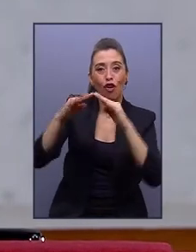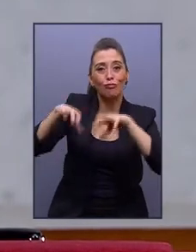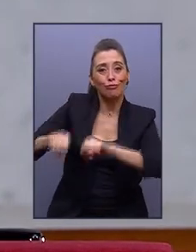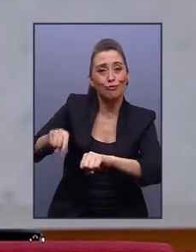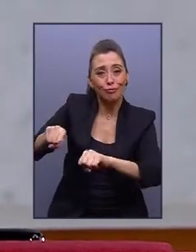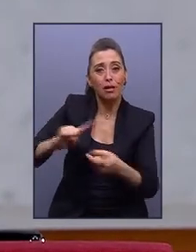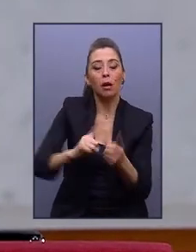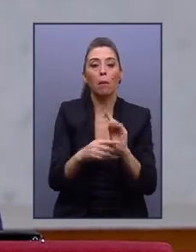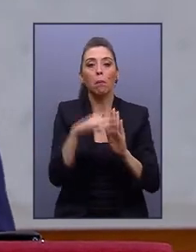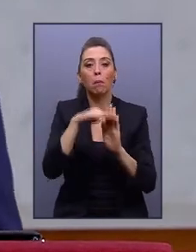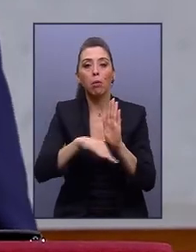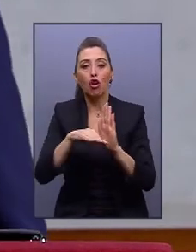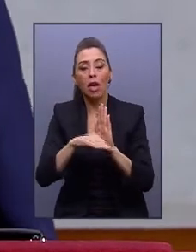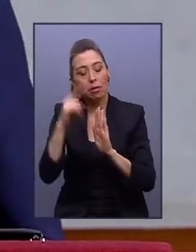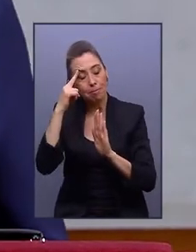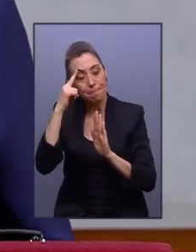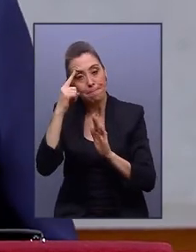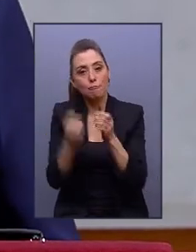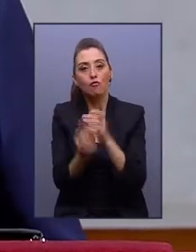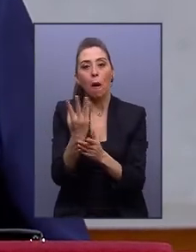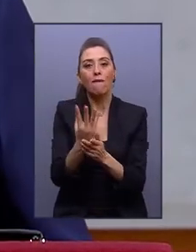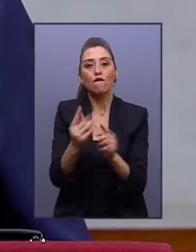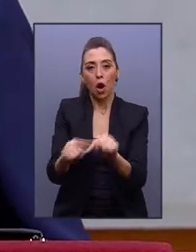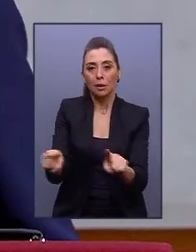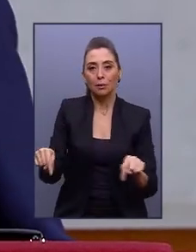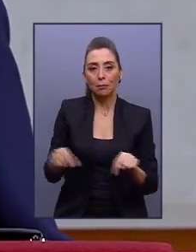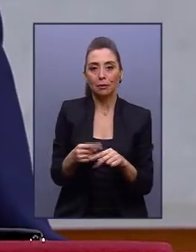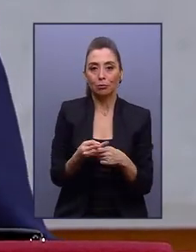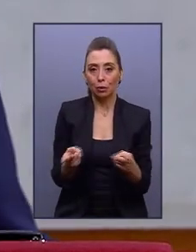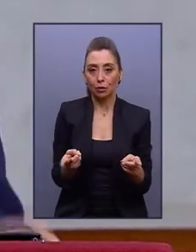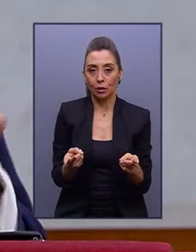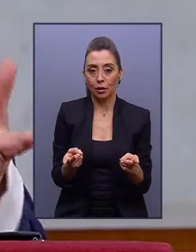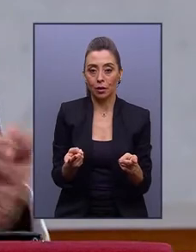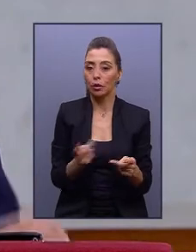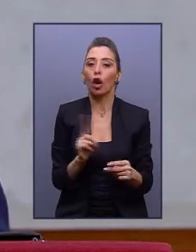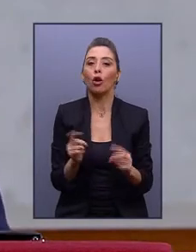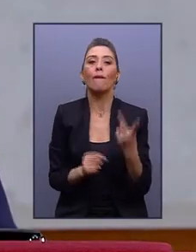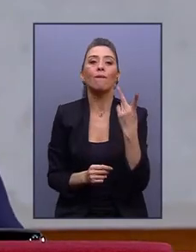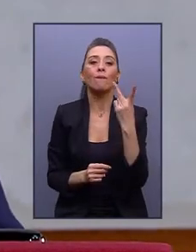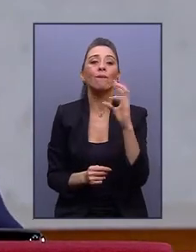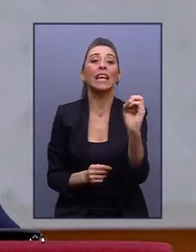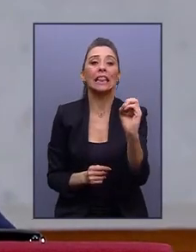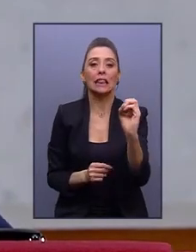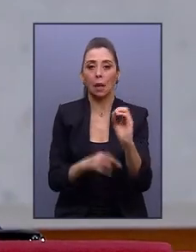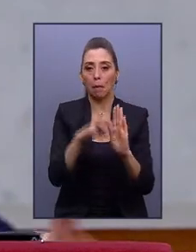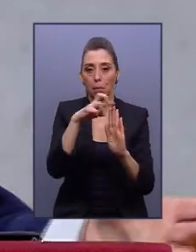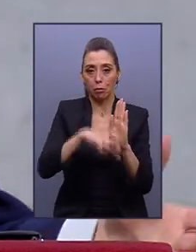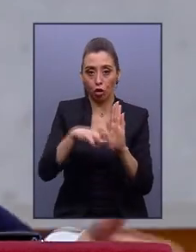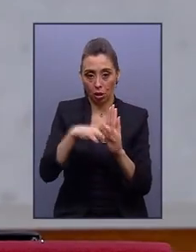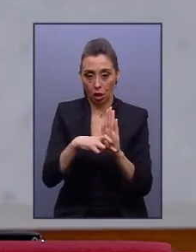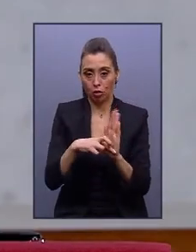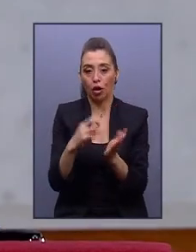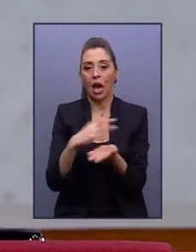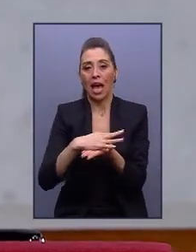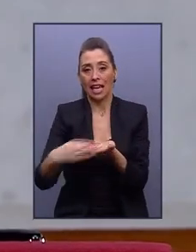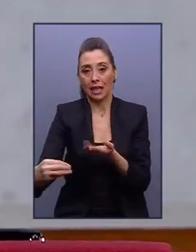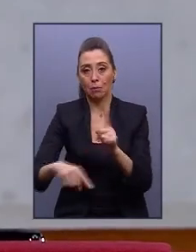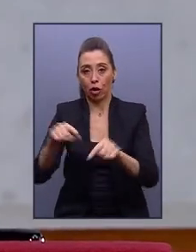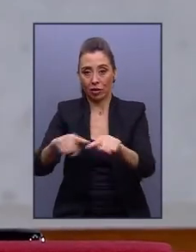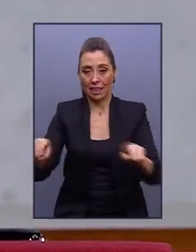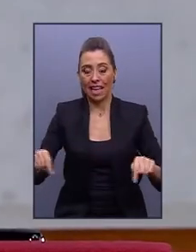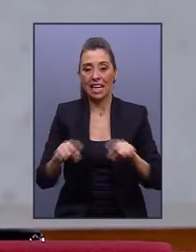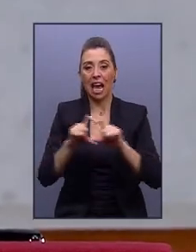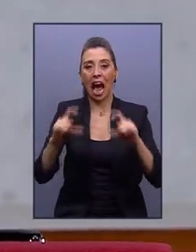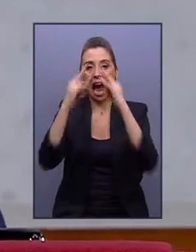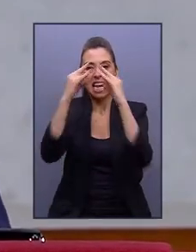trabajamos en proyectos de nuevos espacios públicos. En 20 proyectos, efectivamente. Y quiero dar un ejemplo. En los terrenos del